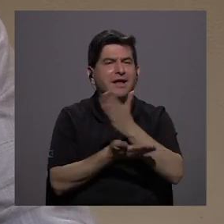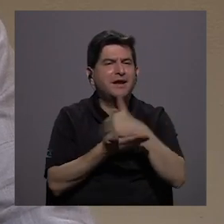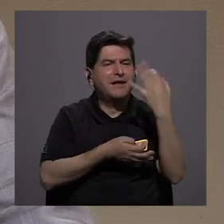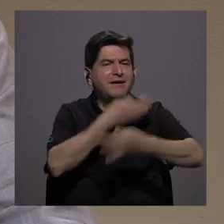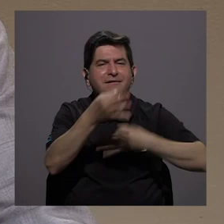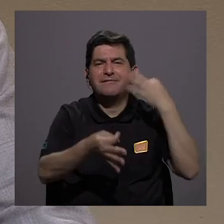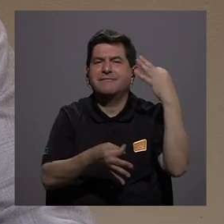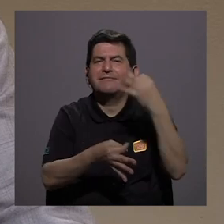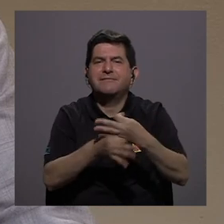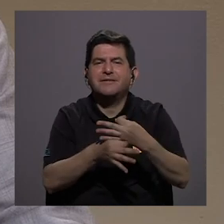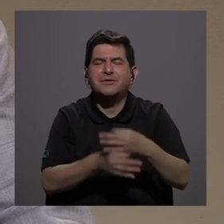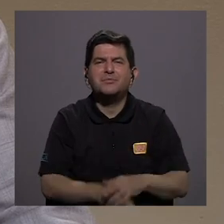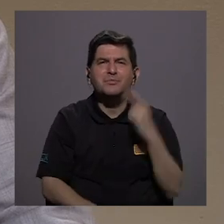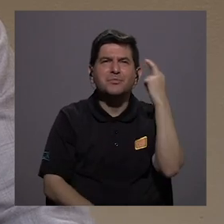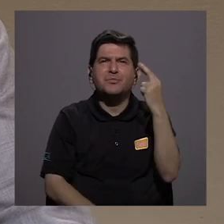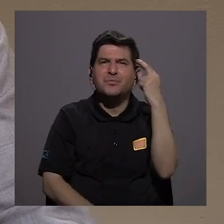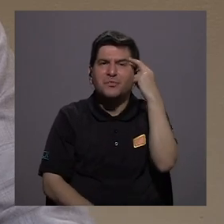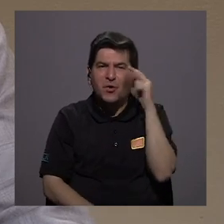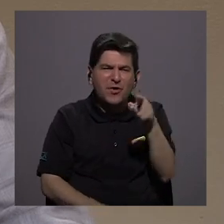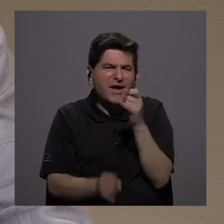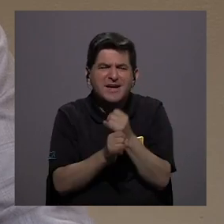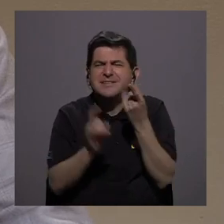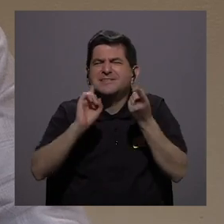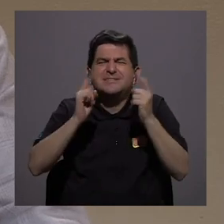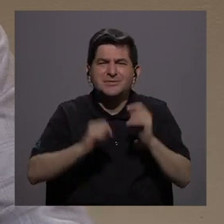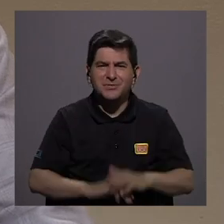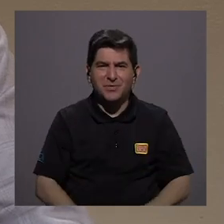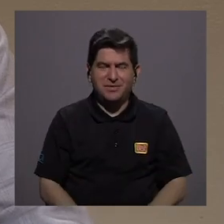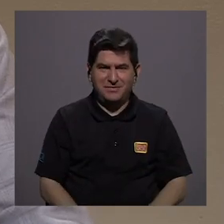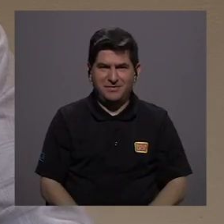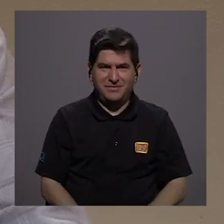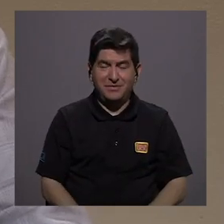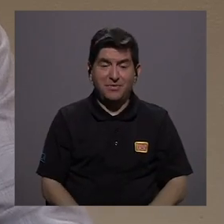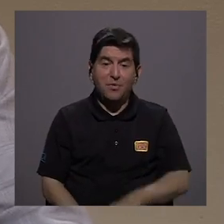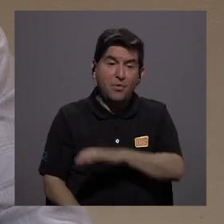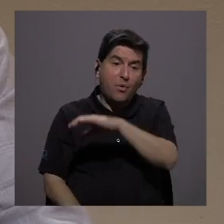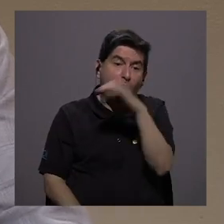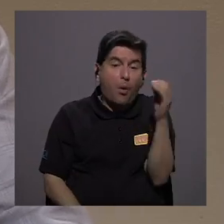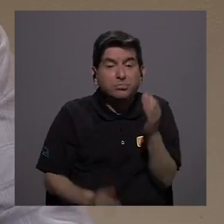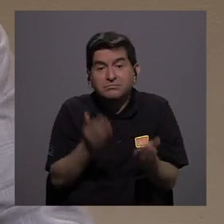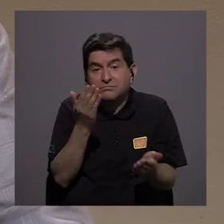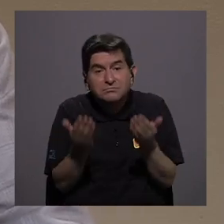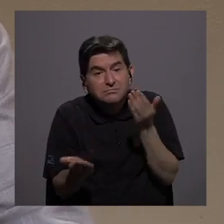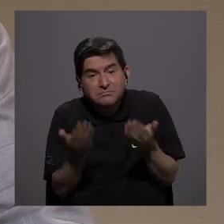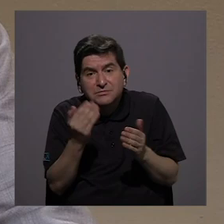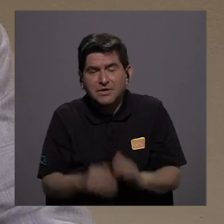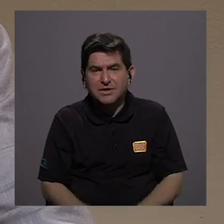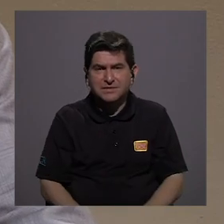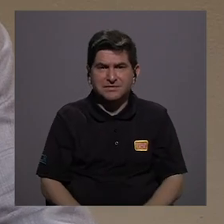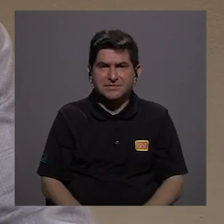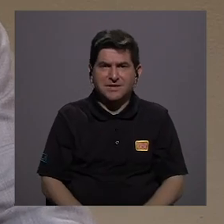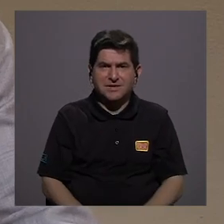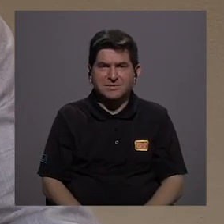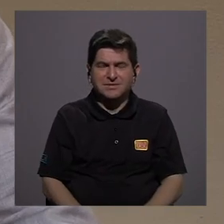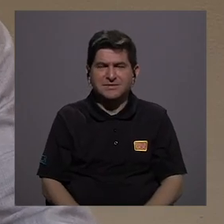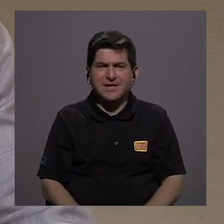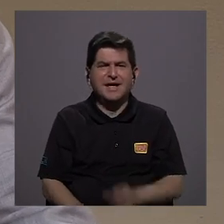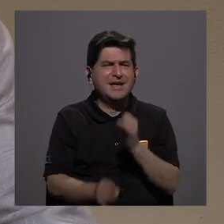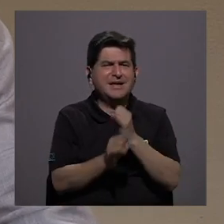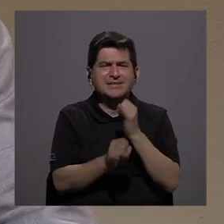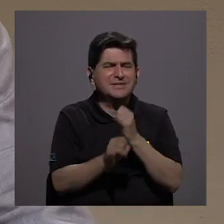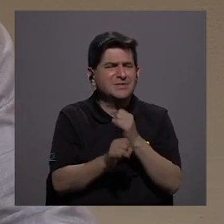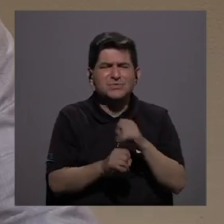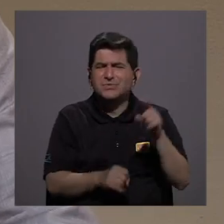tipo de reflexión de cuáles serían esas instituciones. Si no, también podrían ser desde cuáles son las que no son